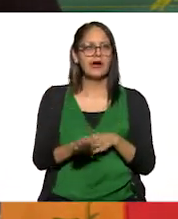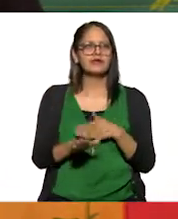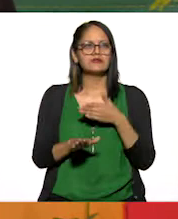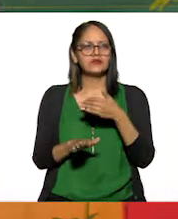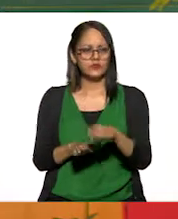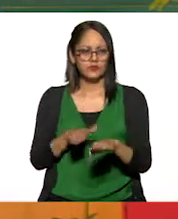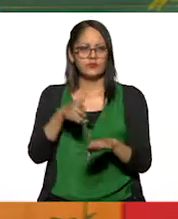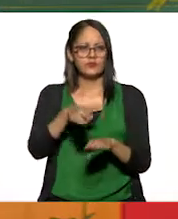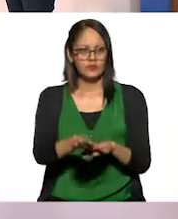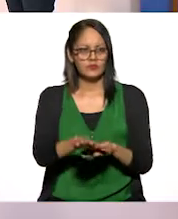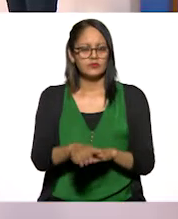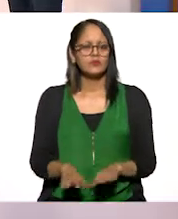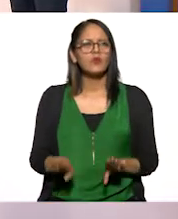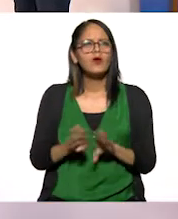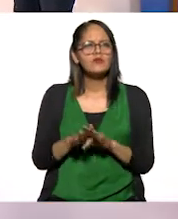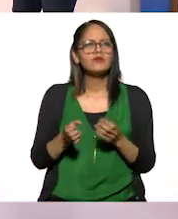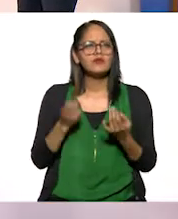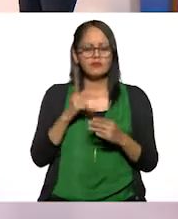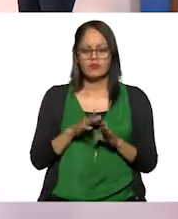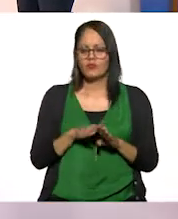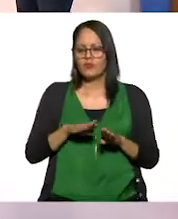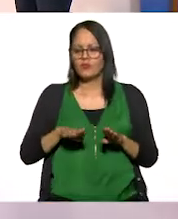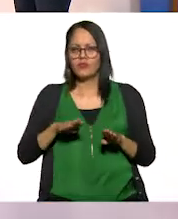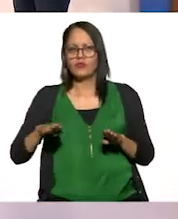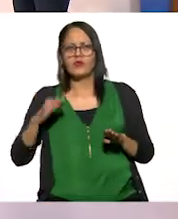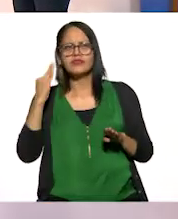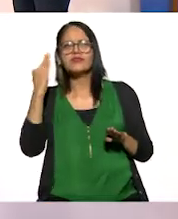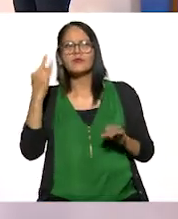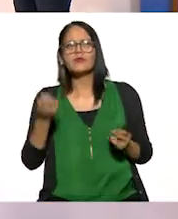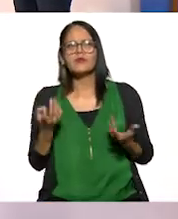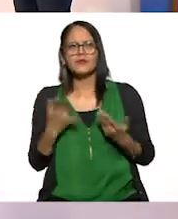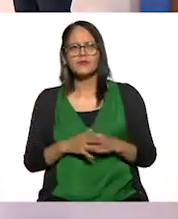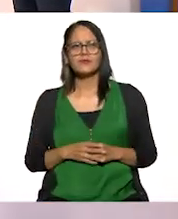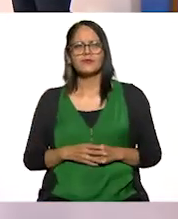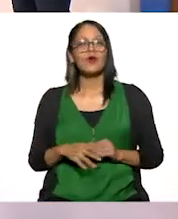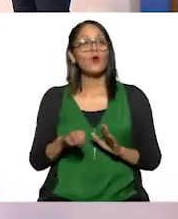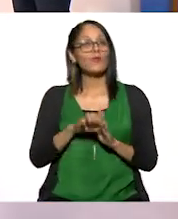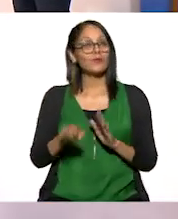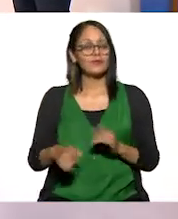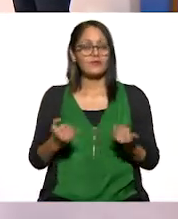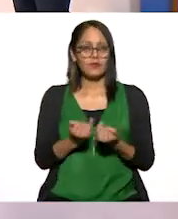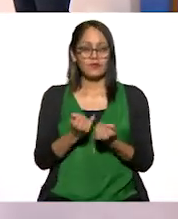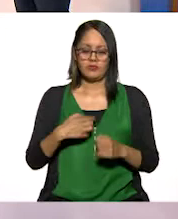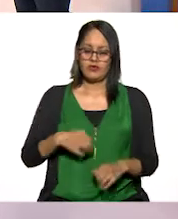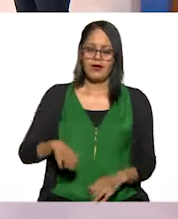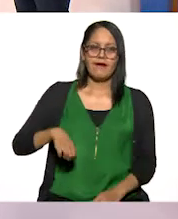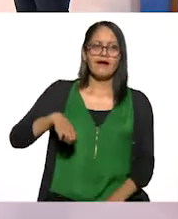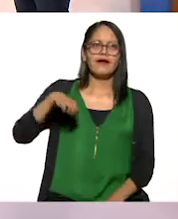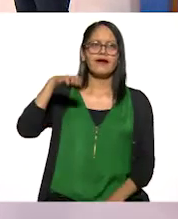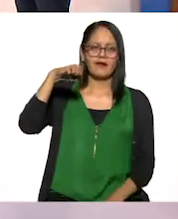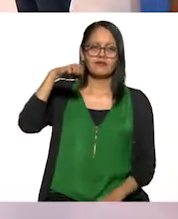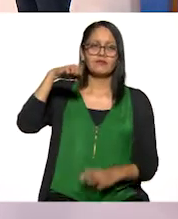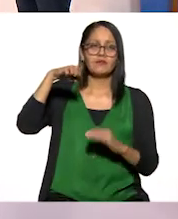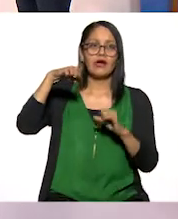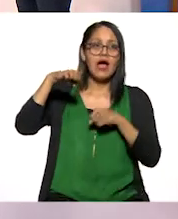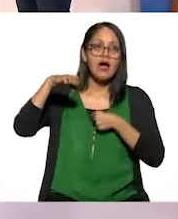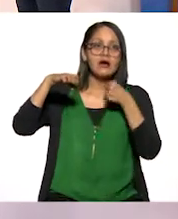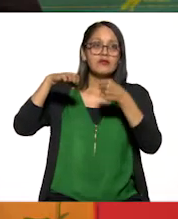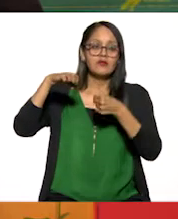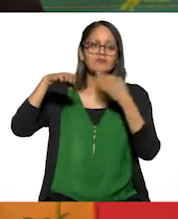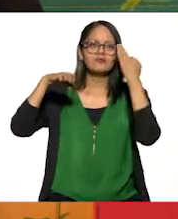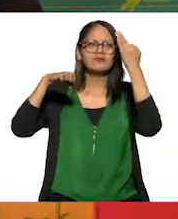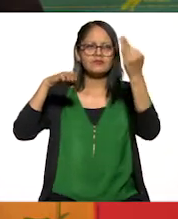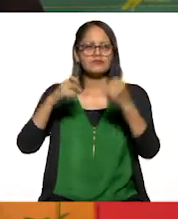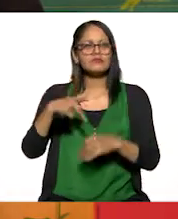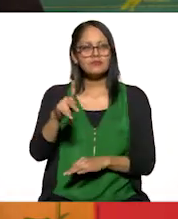tiempo tardo en dar unos pasos, uh-huh. o incluso cuánto tiempo tardo en crecer, que podría ser incluso años. Por